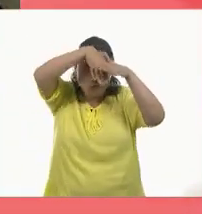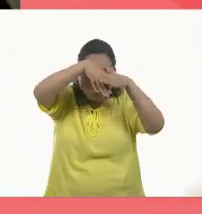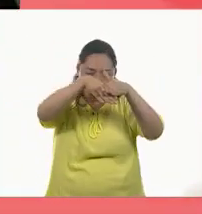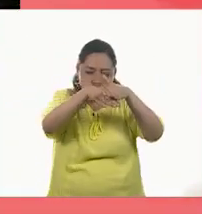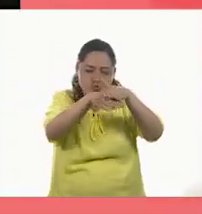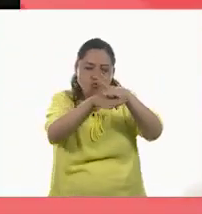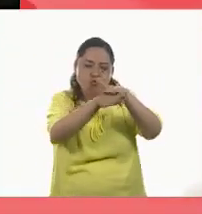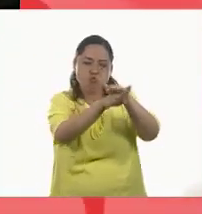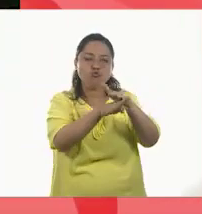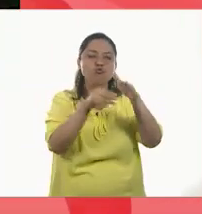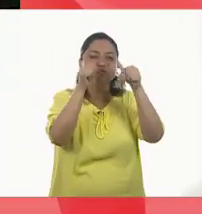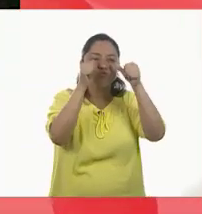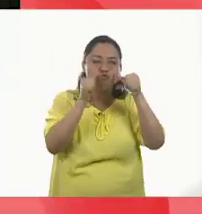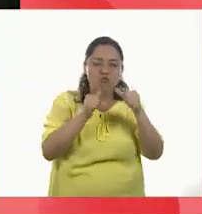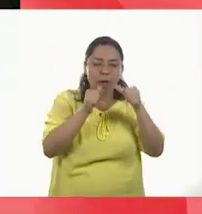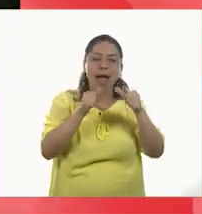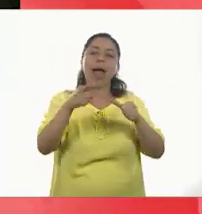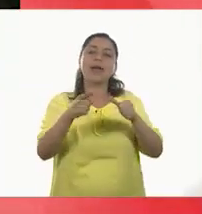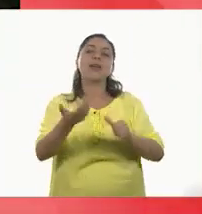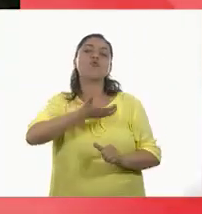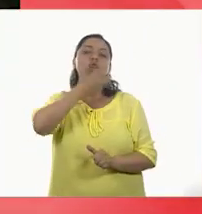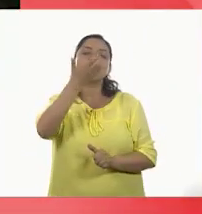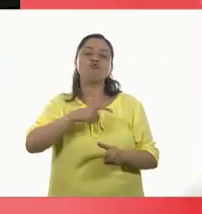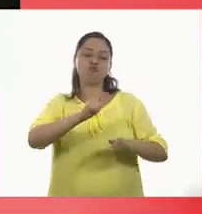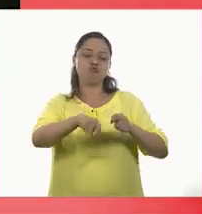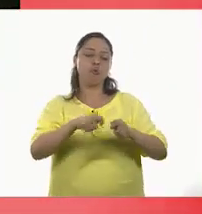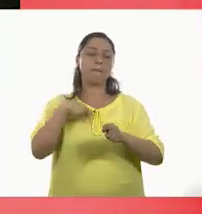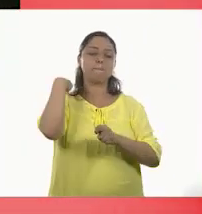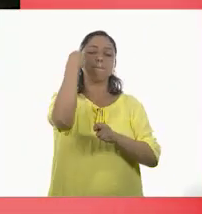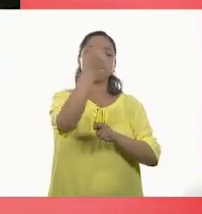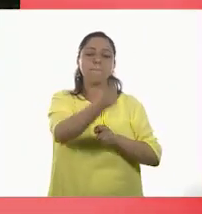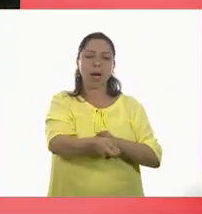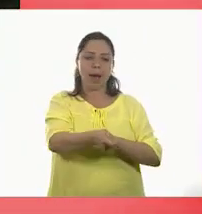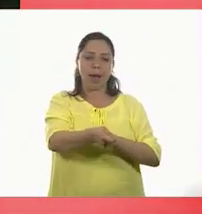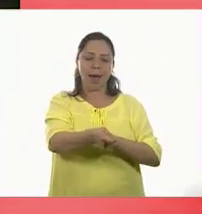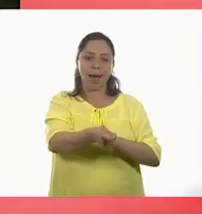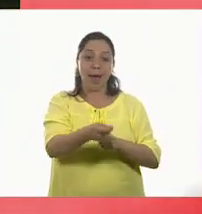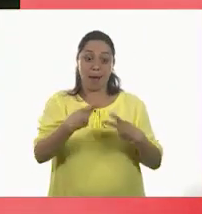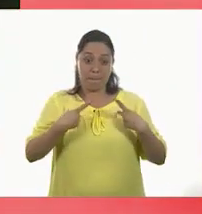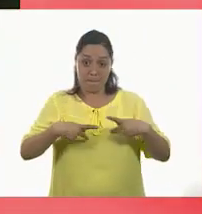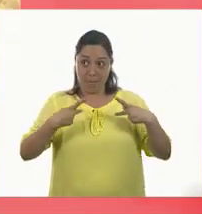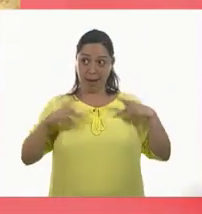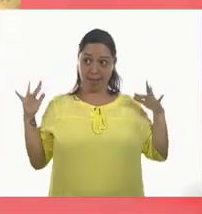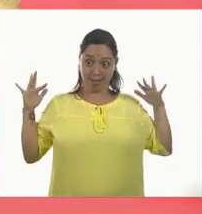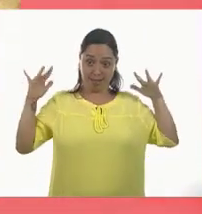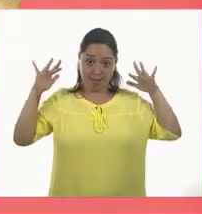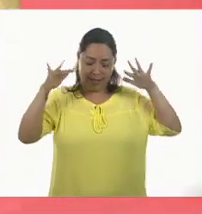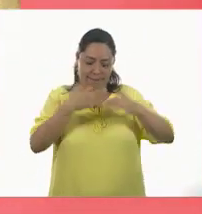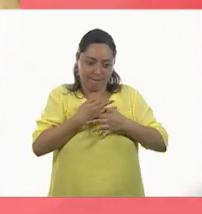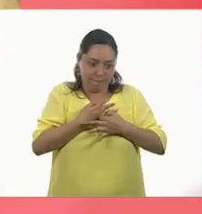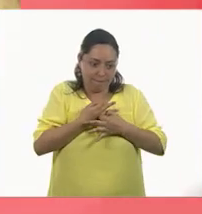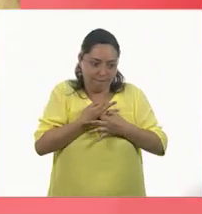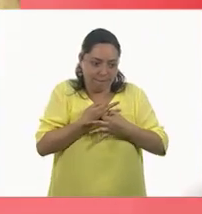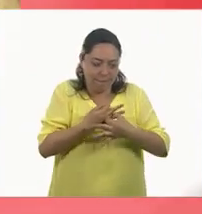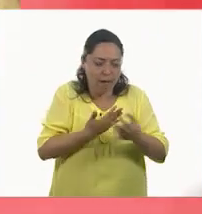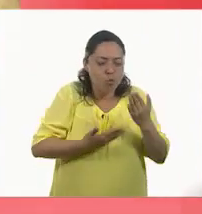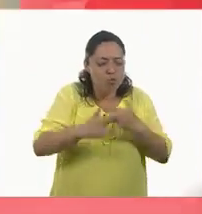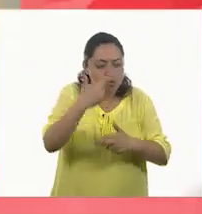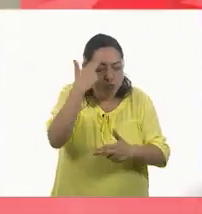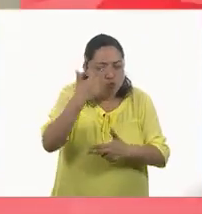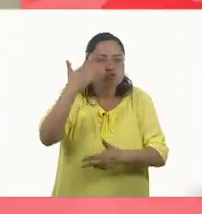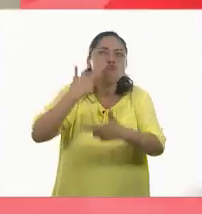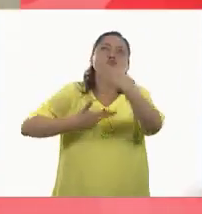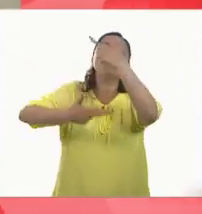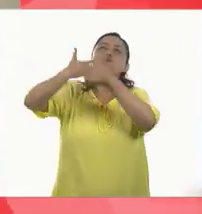su tradicional ritual de la pesca de la sardina, que envuelve a los visitantes en un viaje al pasado con emoción y